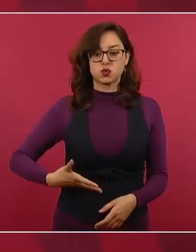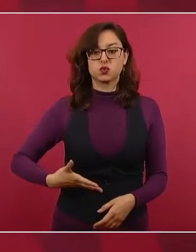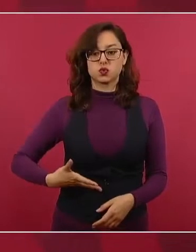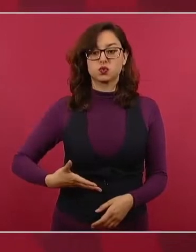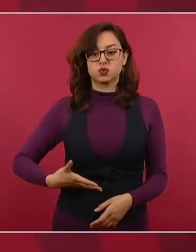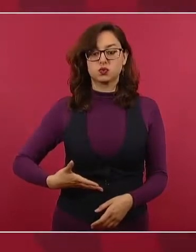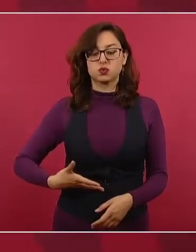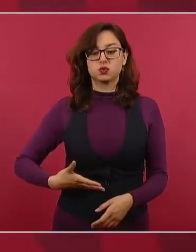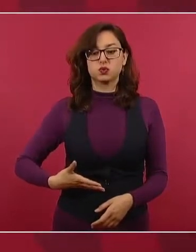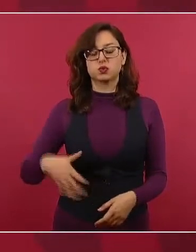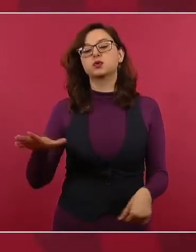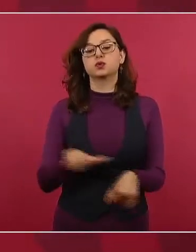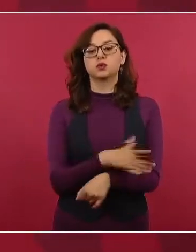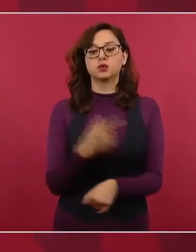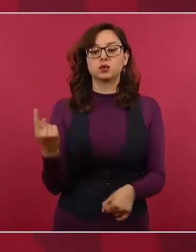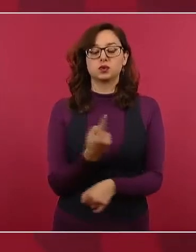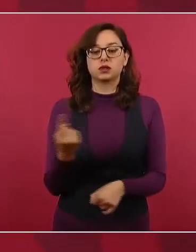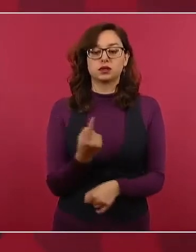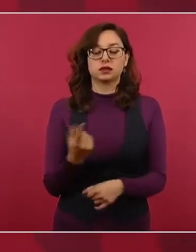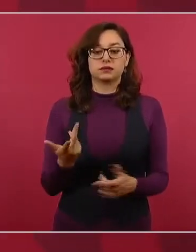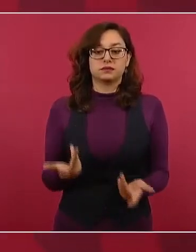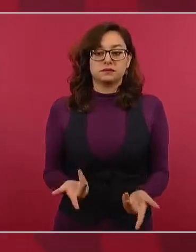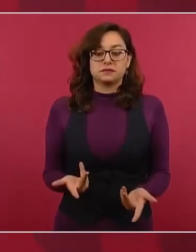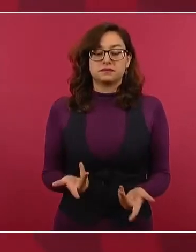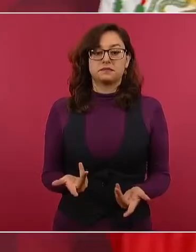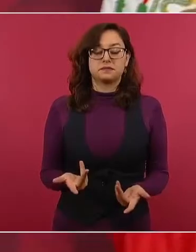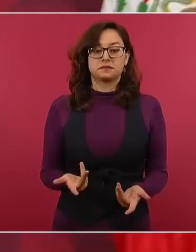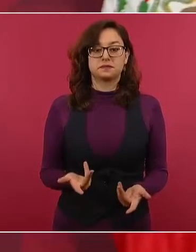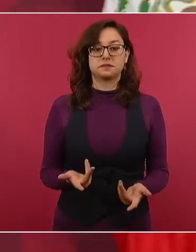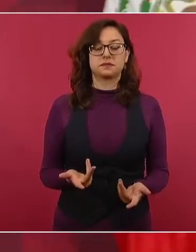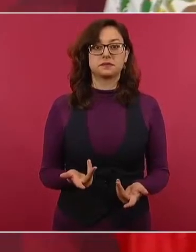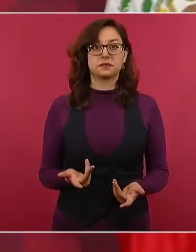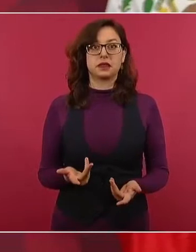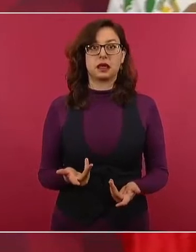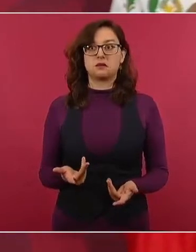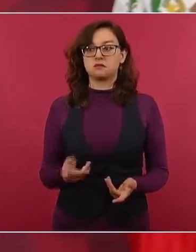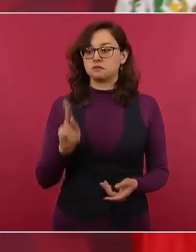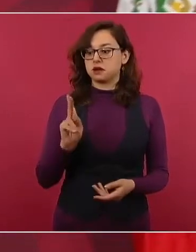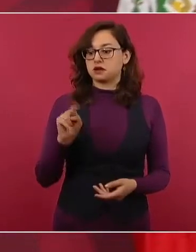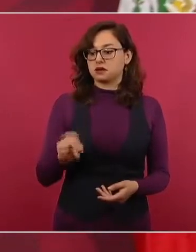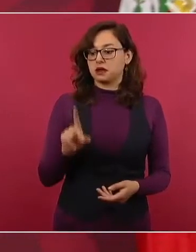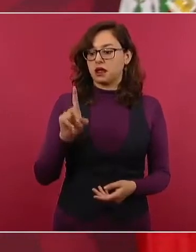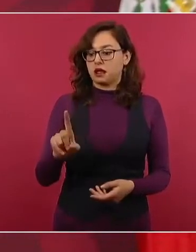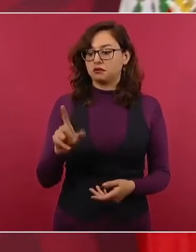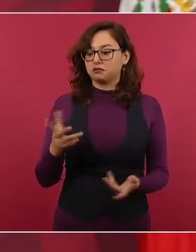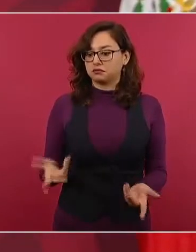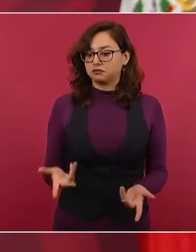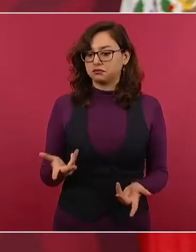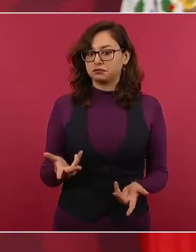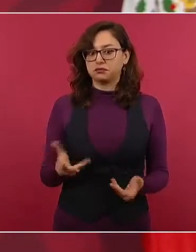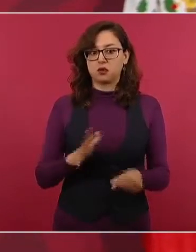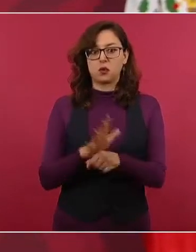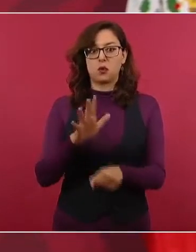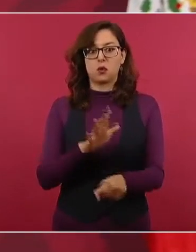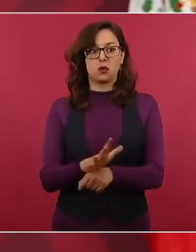porque un plan de desarrollo así, pues solo el plan seccional